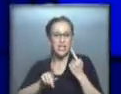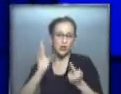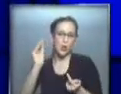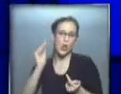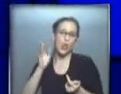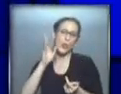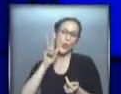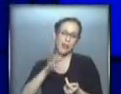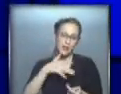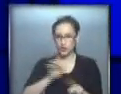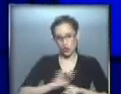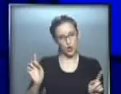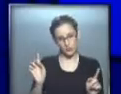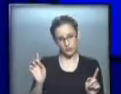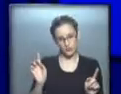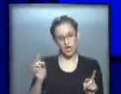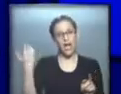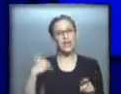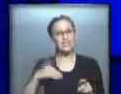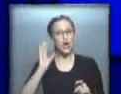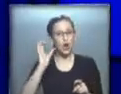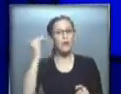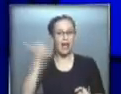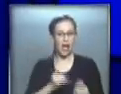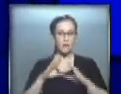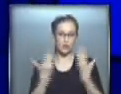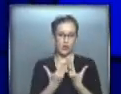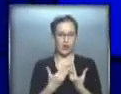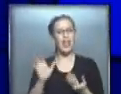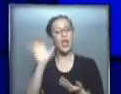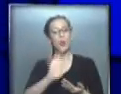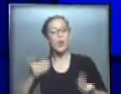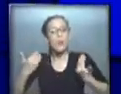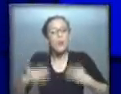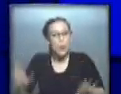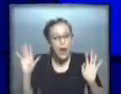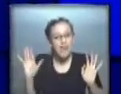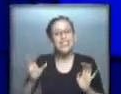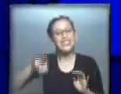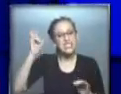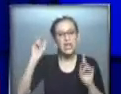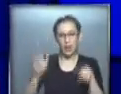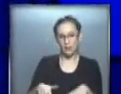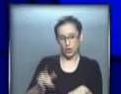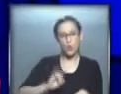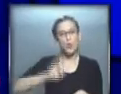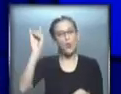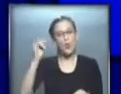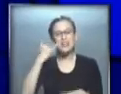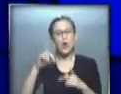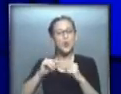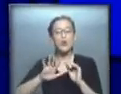ahora argentina y colombia ya tan adentro del próximo mundial ecuador tiene posibilidades todavía por supuesto chile también y uruguay ha quedado quinto